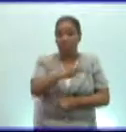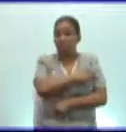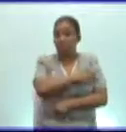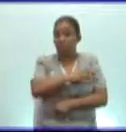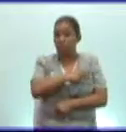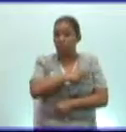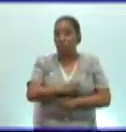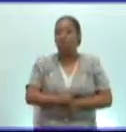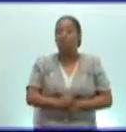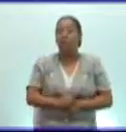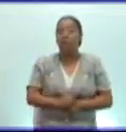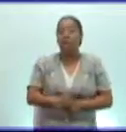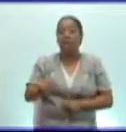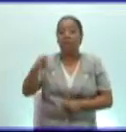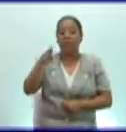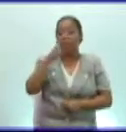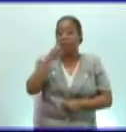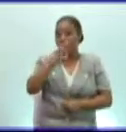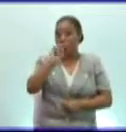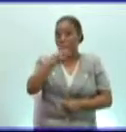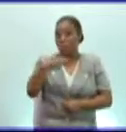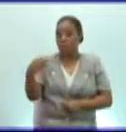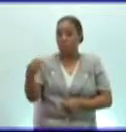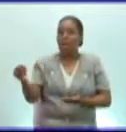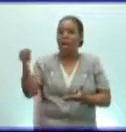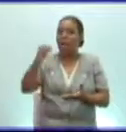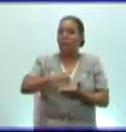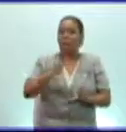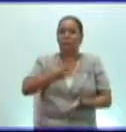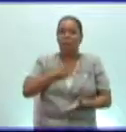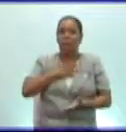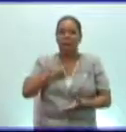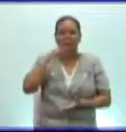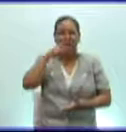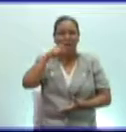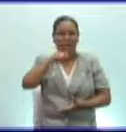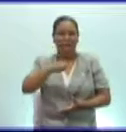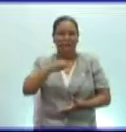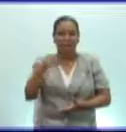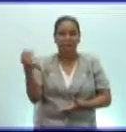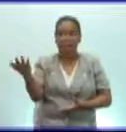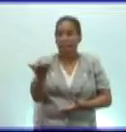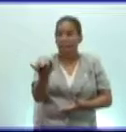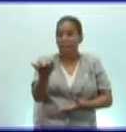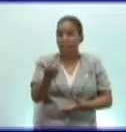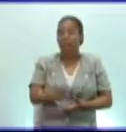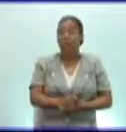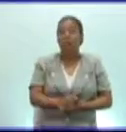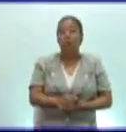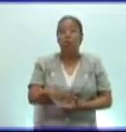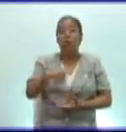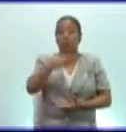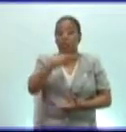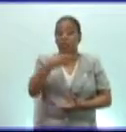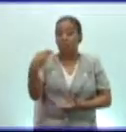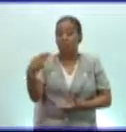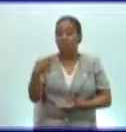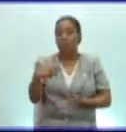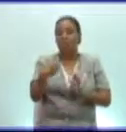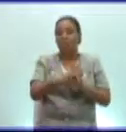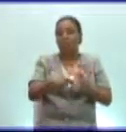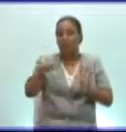que el ion hidrógeno aporta propiedades ácidas al medio y el ion hidroxilo aporta